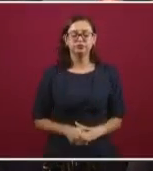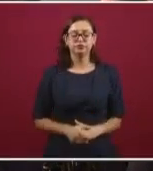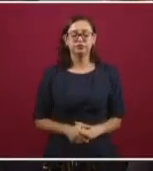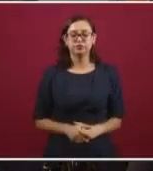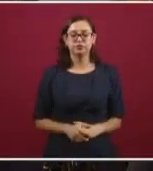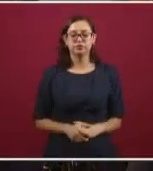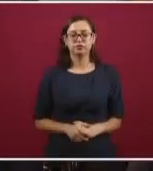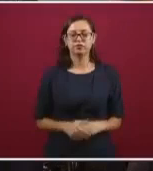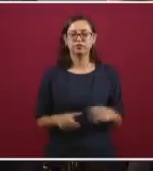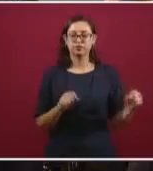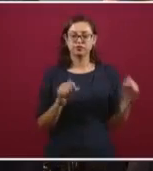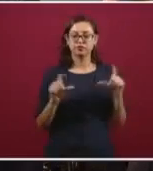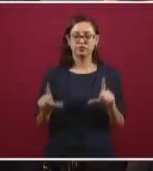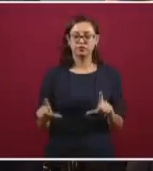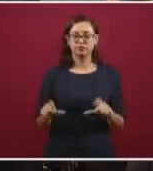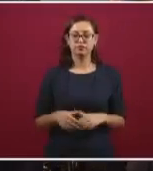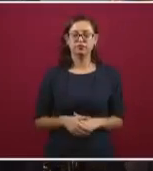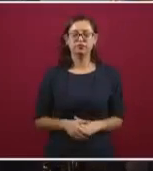¿Sigue?